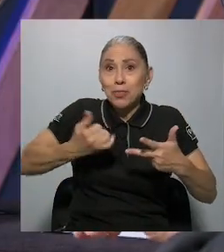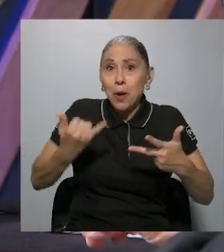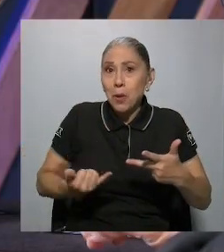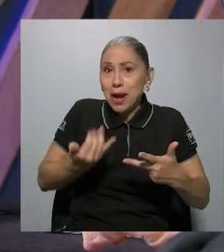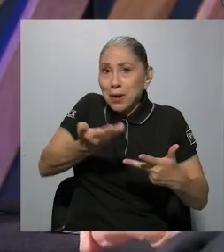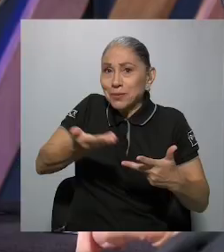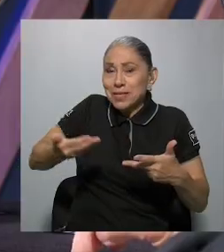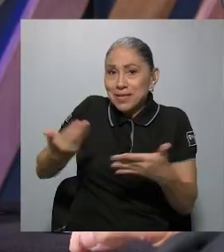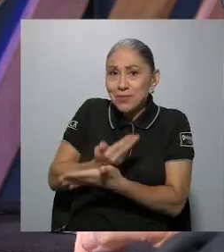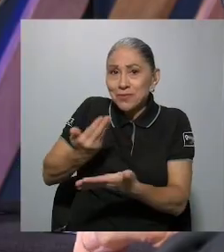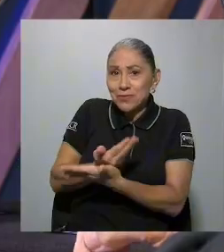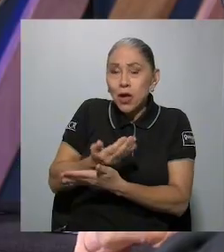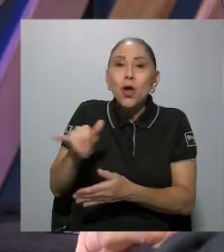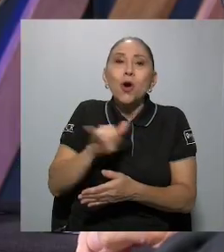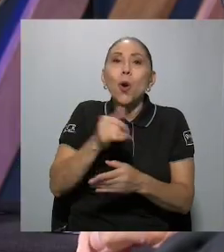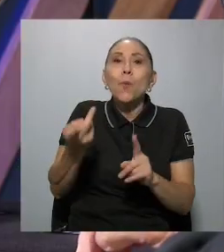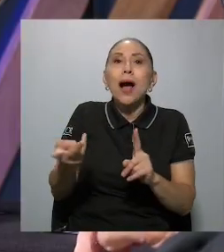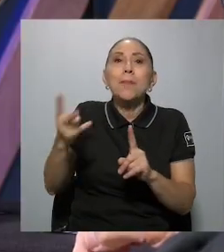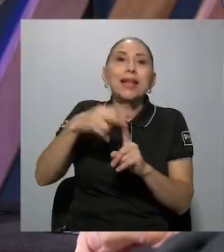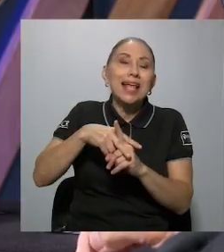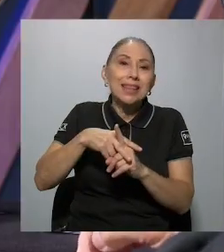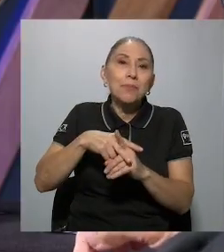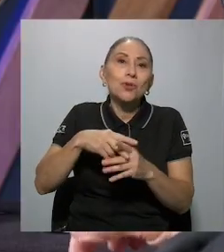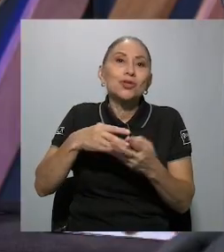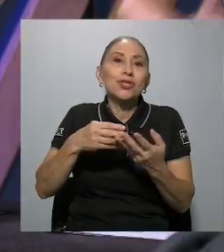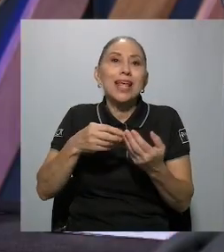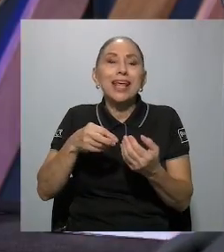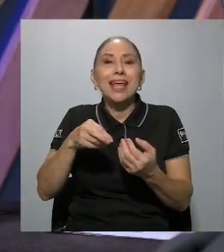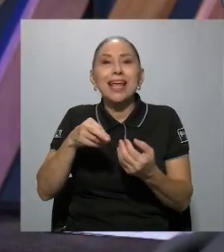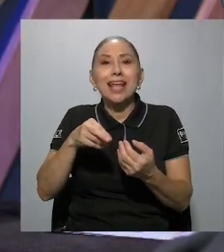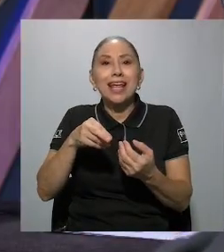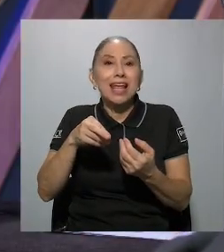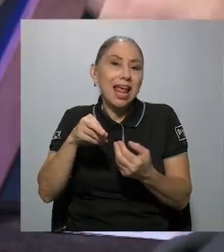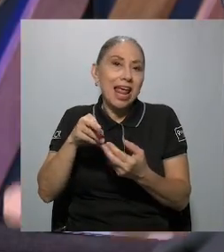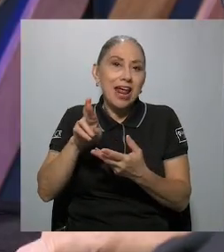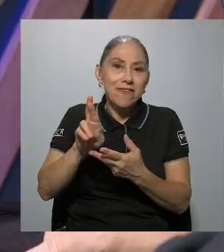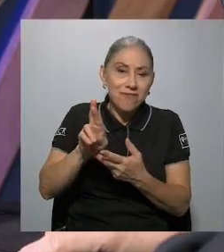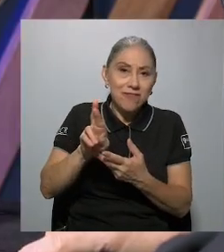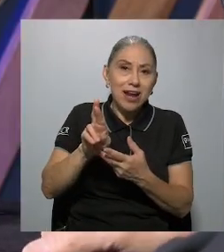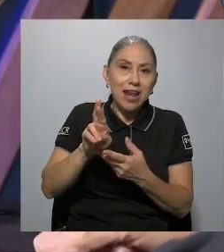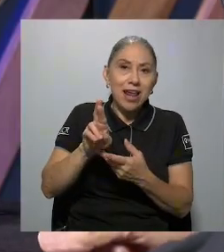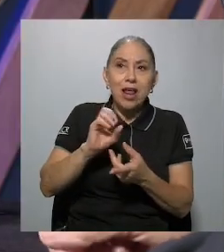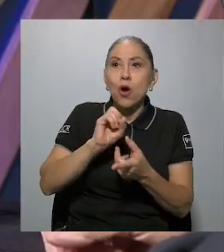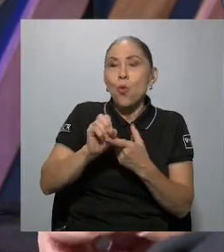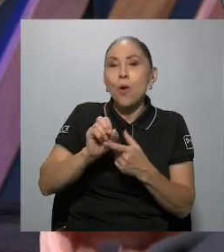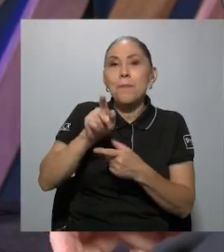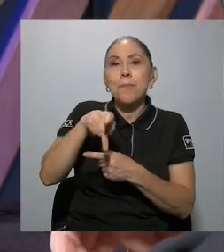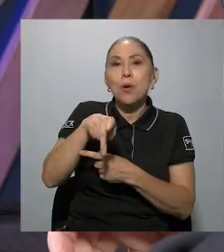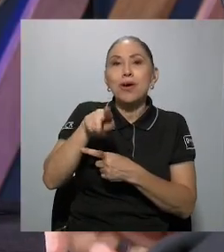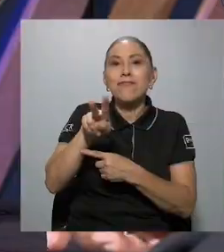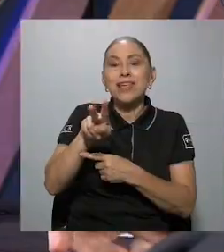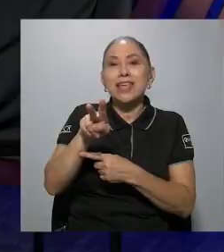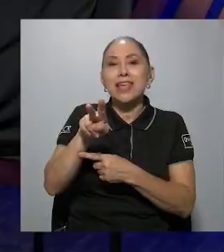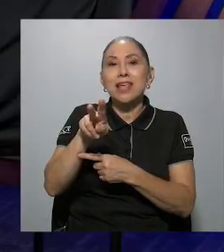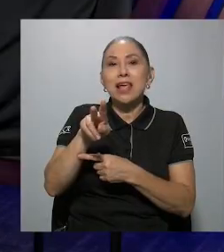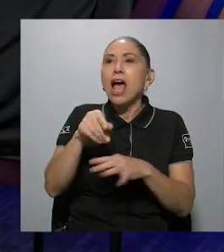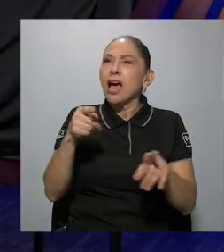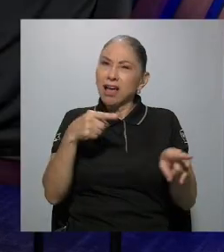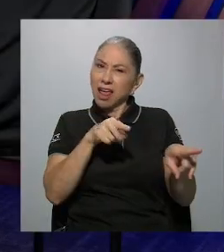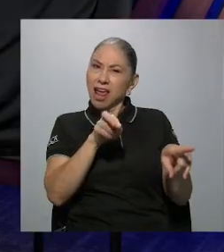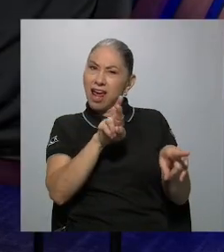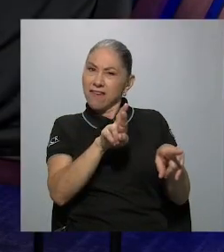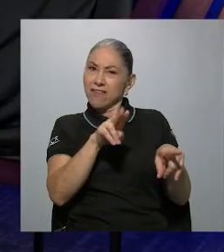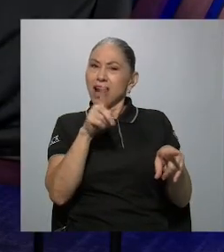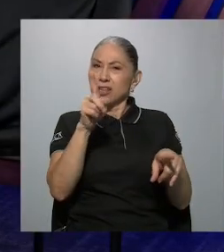innovaciones como aplicativos en R que sean totalmente dinámicos, o en Power BI, que Por también cierto, es ahora. R es